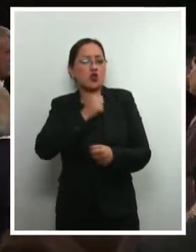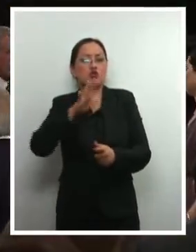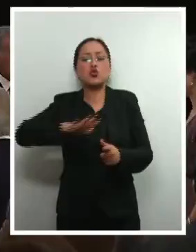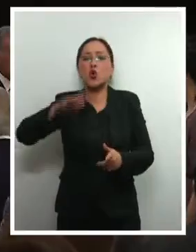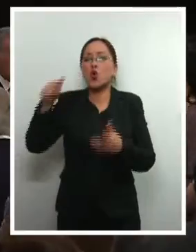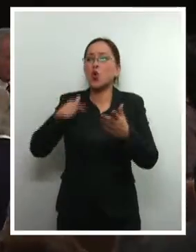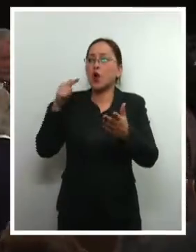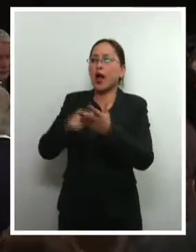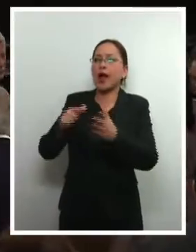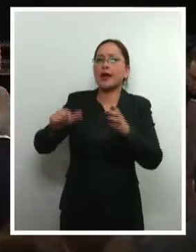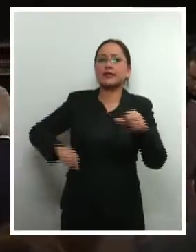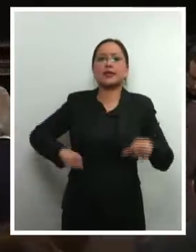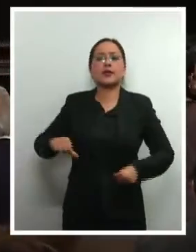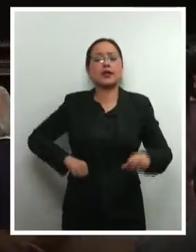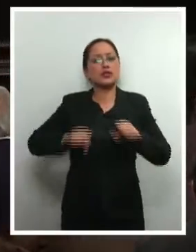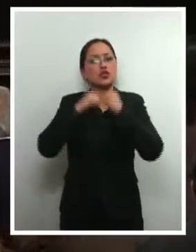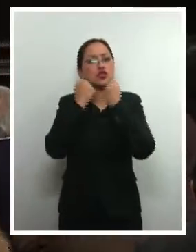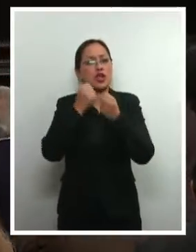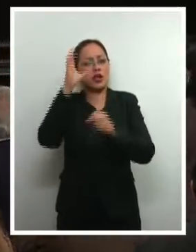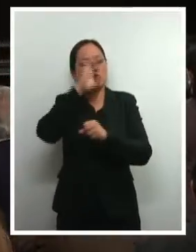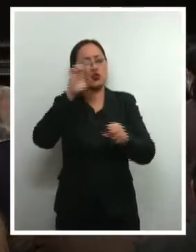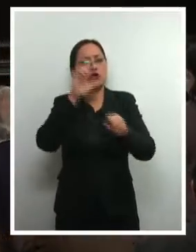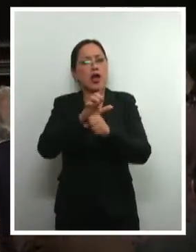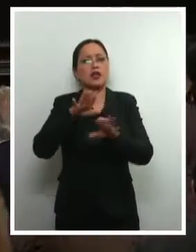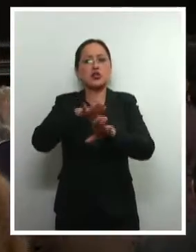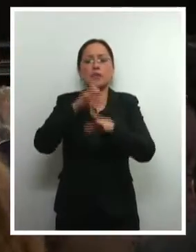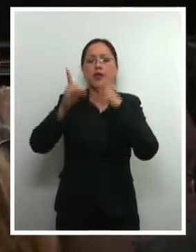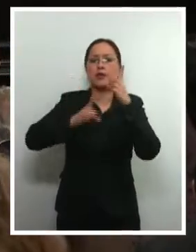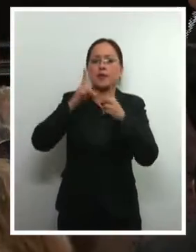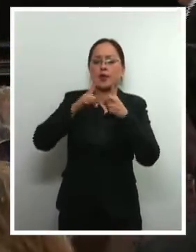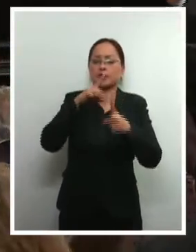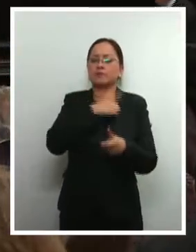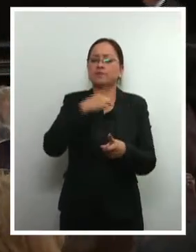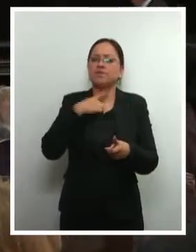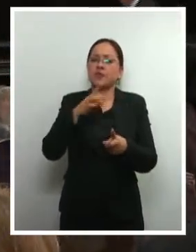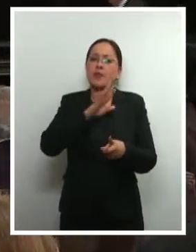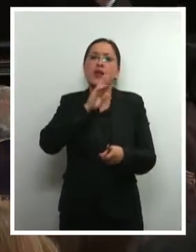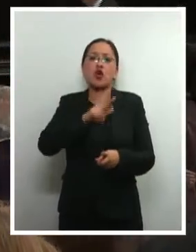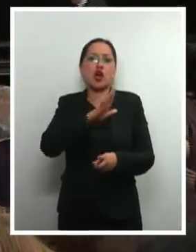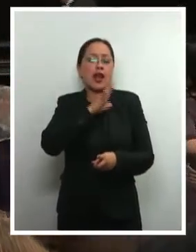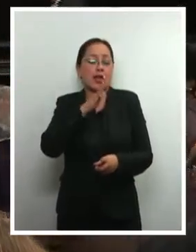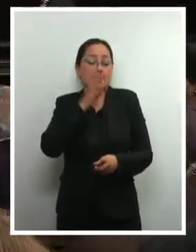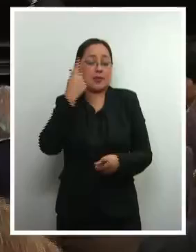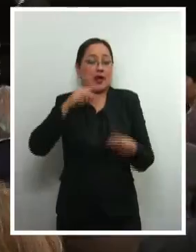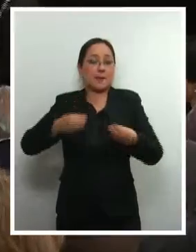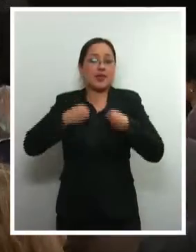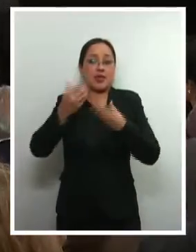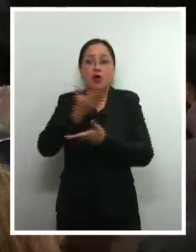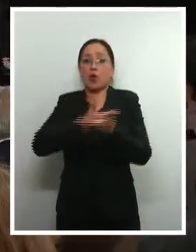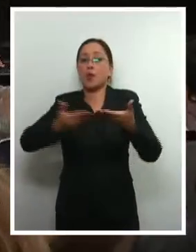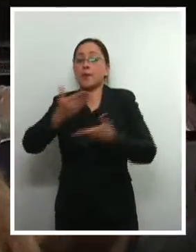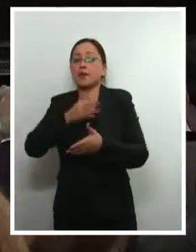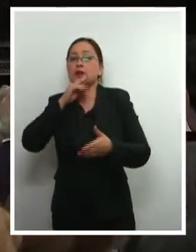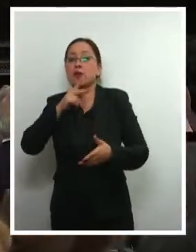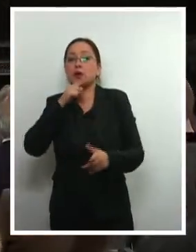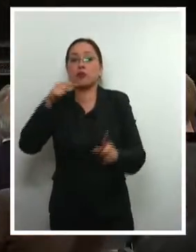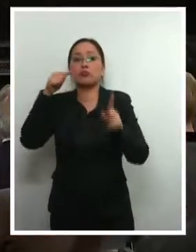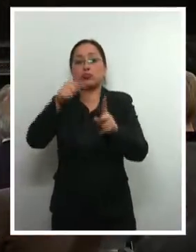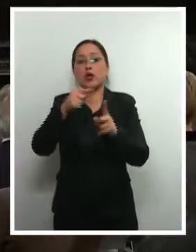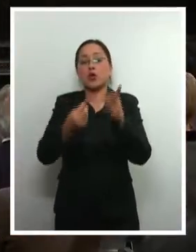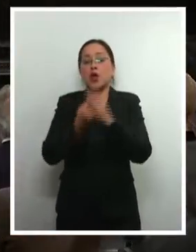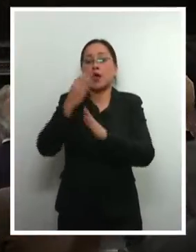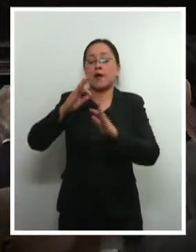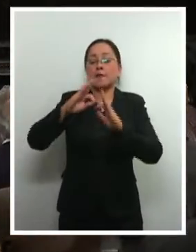públicos, actividades sociales, culturales y deportivas que mejoren la calidad de vida y la convivencia, propicien modos de